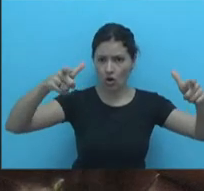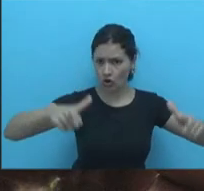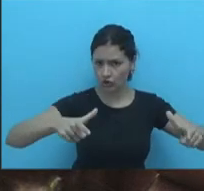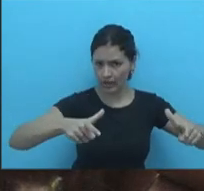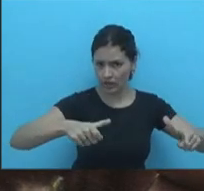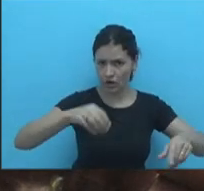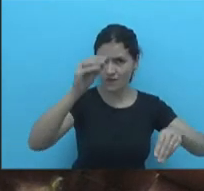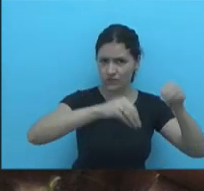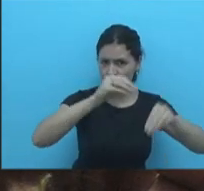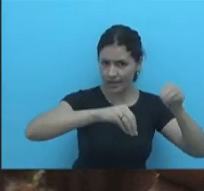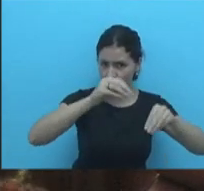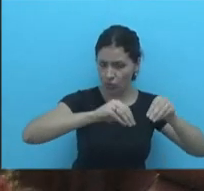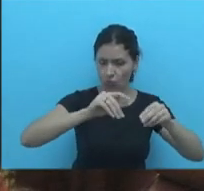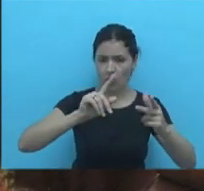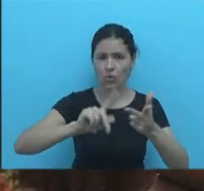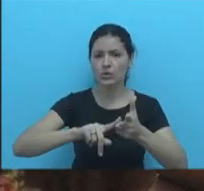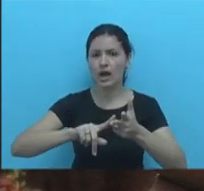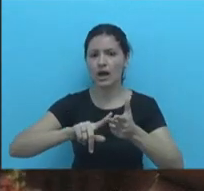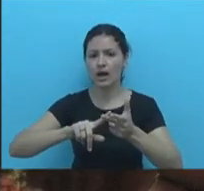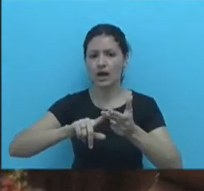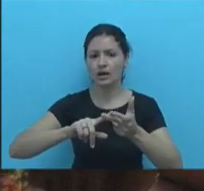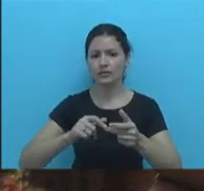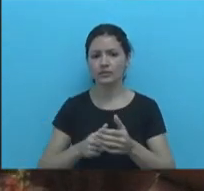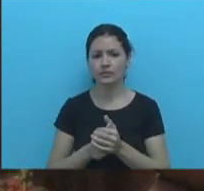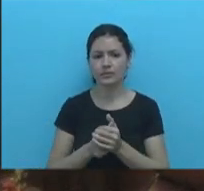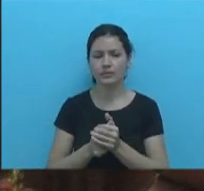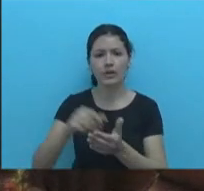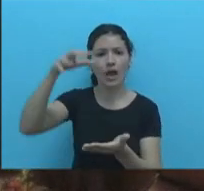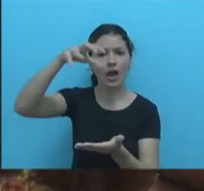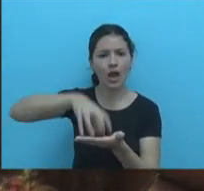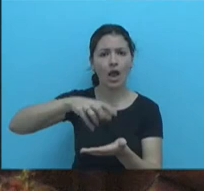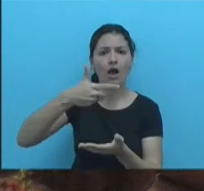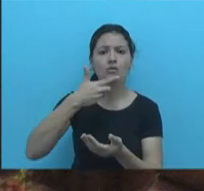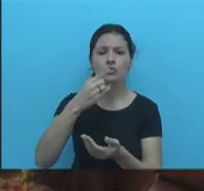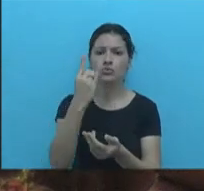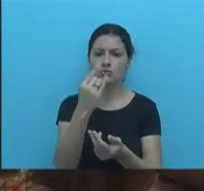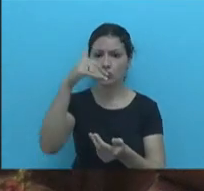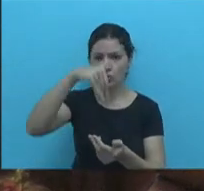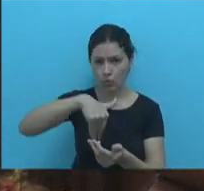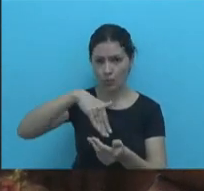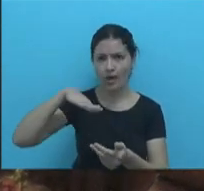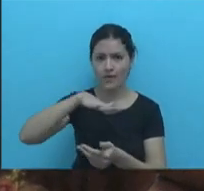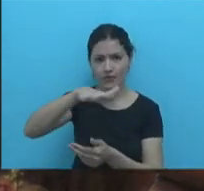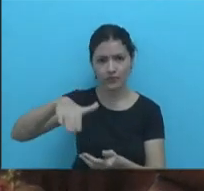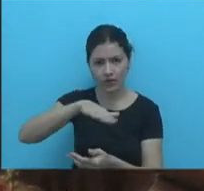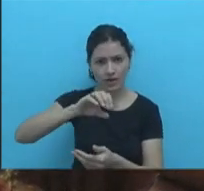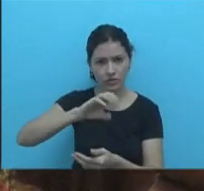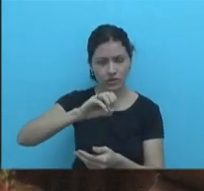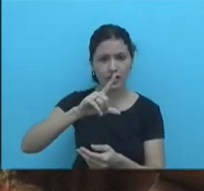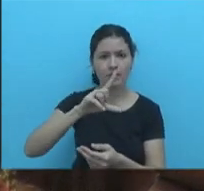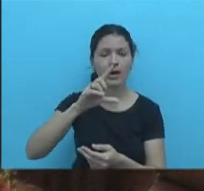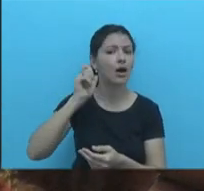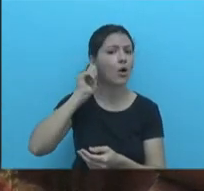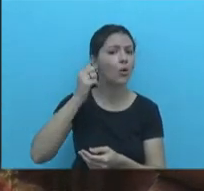dos familias, equipamiento comunitario, salón de usos múltiples en barrio Virgen del Guadalupe